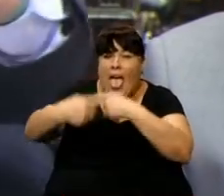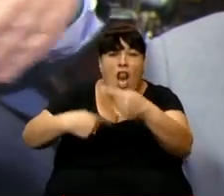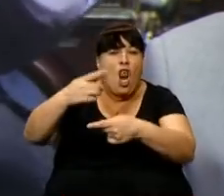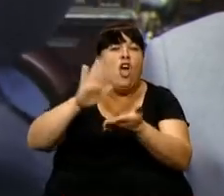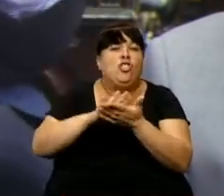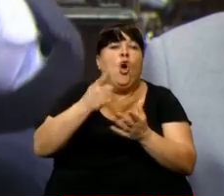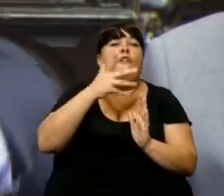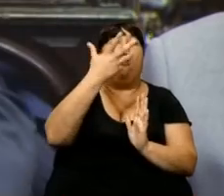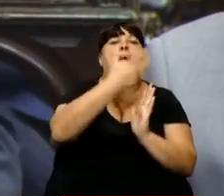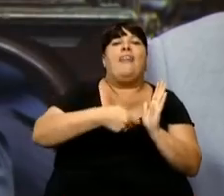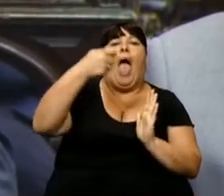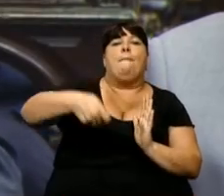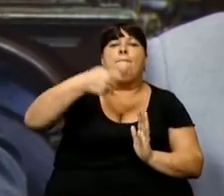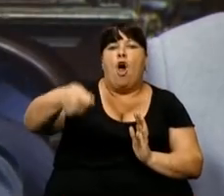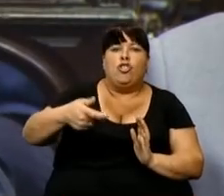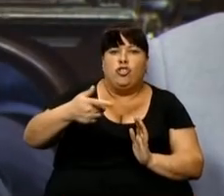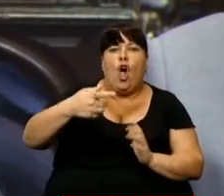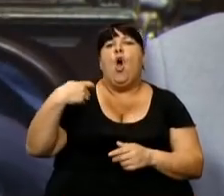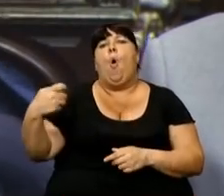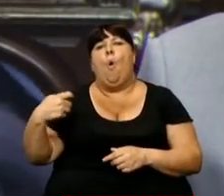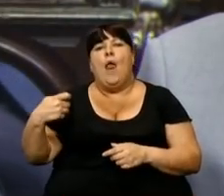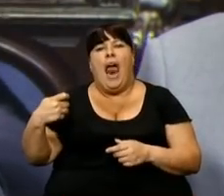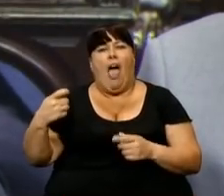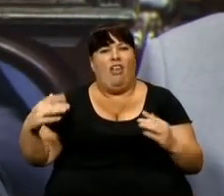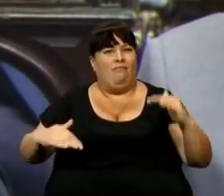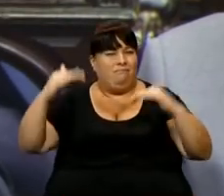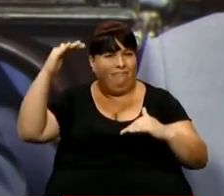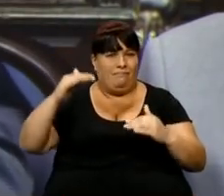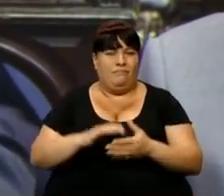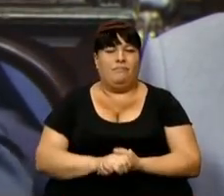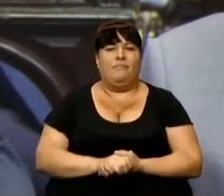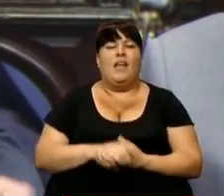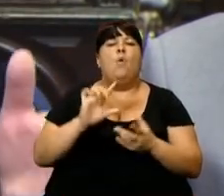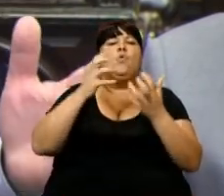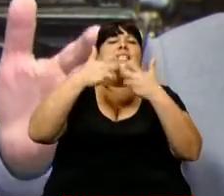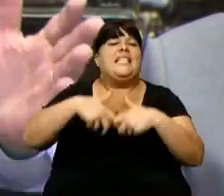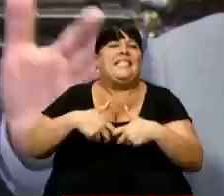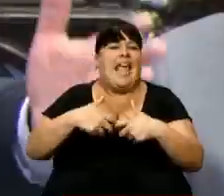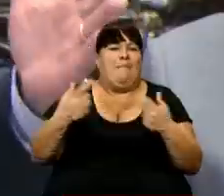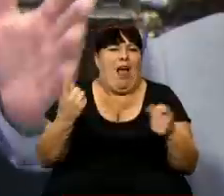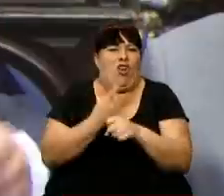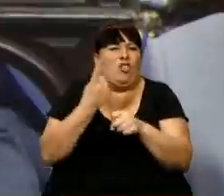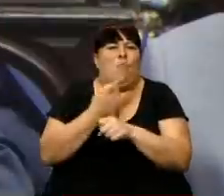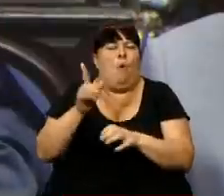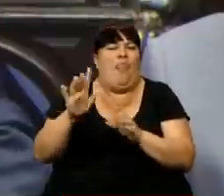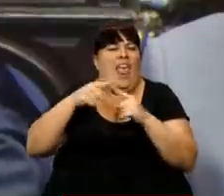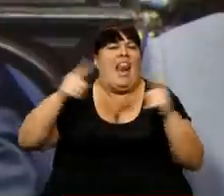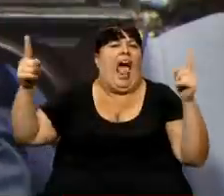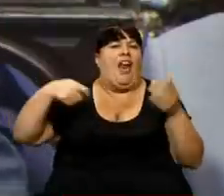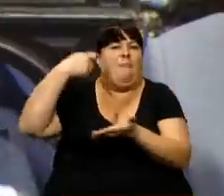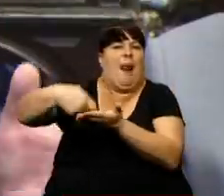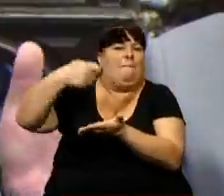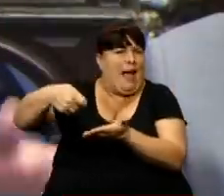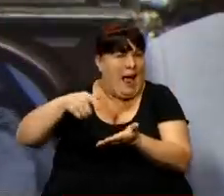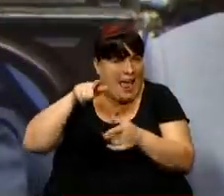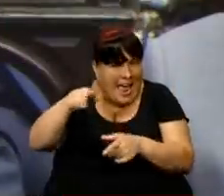relación aportantes y jubilados, de un sistema que no está en condiciones de